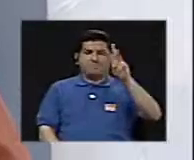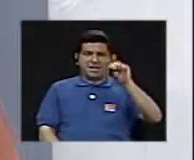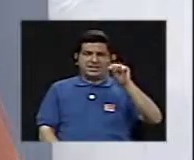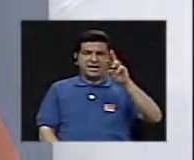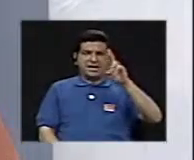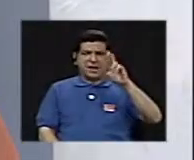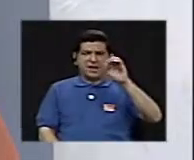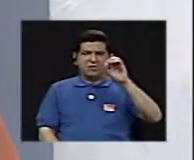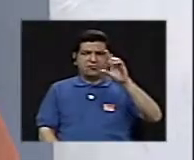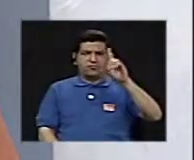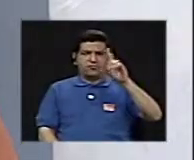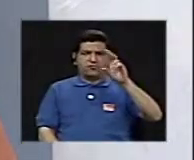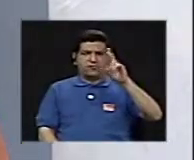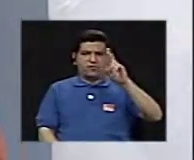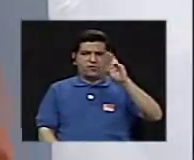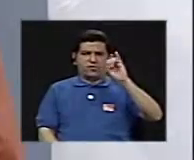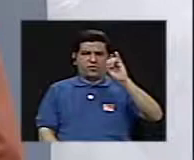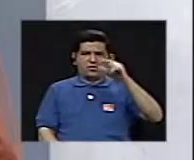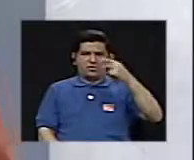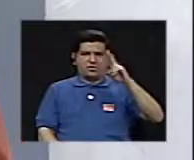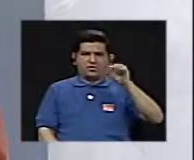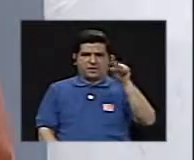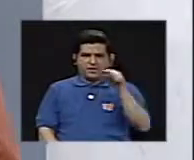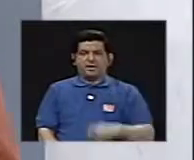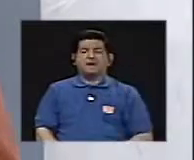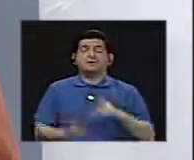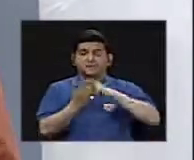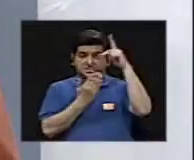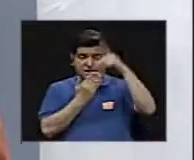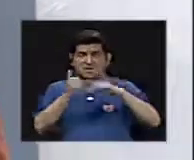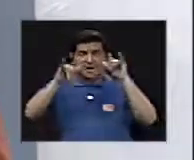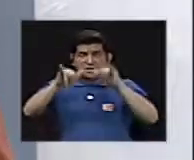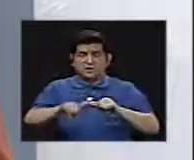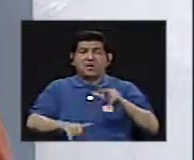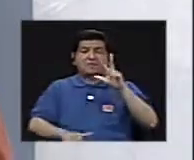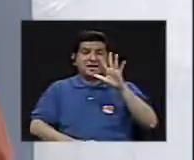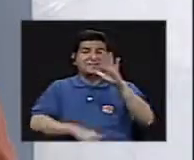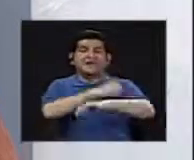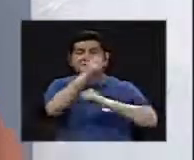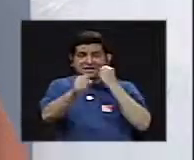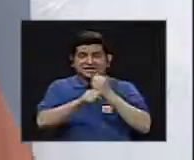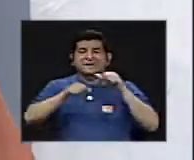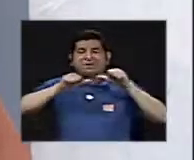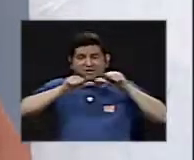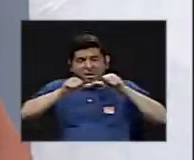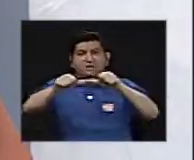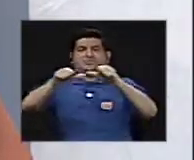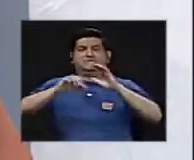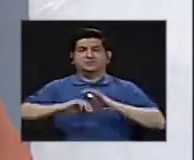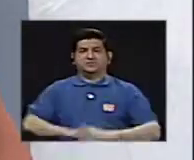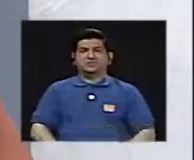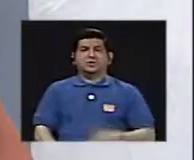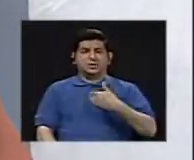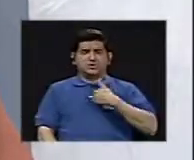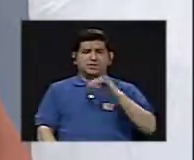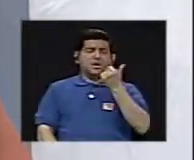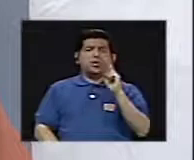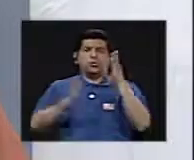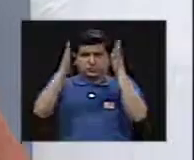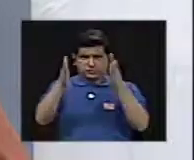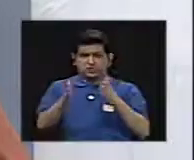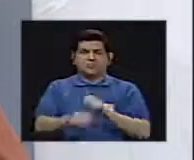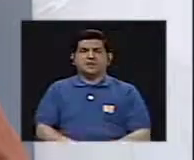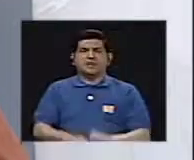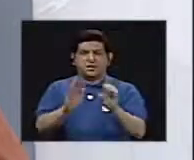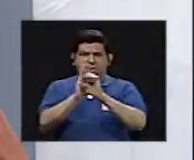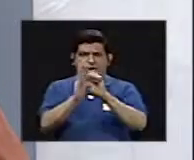así es. Una figura del documental nacional que ha estado con el programa durante sus 35 años. Y tenemos a otros compañeros,